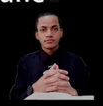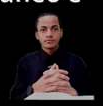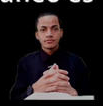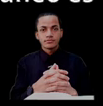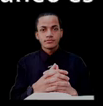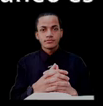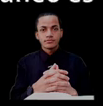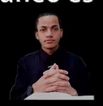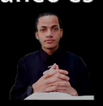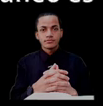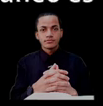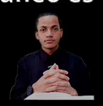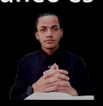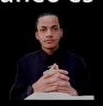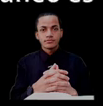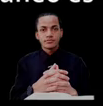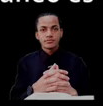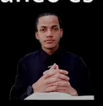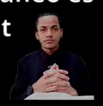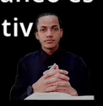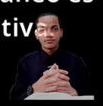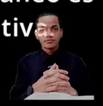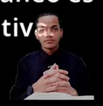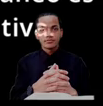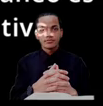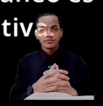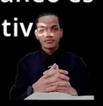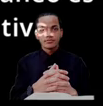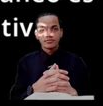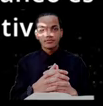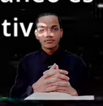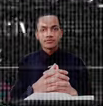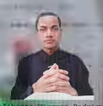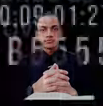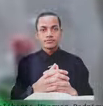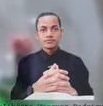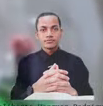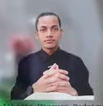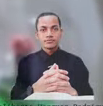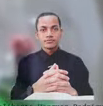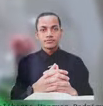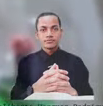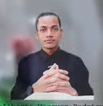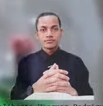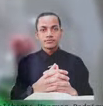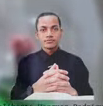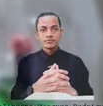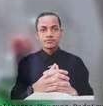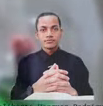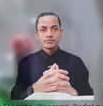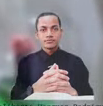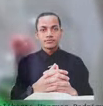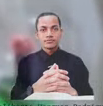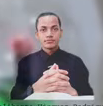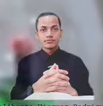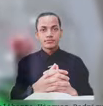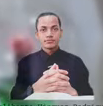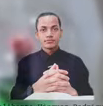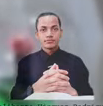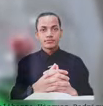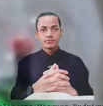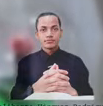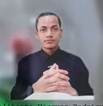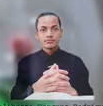la reconstrucción del cráneo es realmente lo suficientemente significativa. También tenemos que inmediatamente luego de la